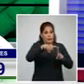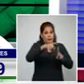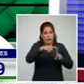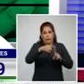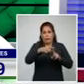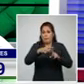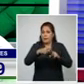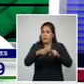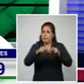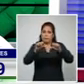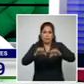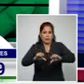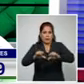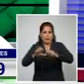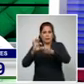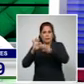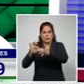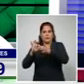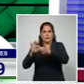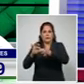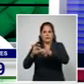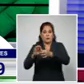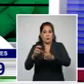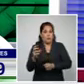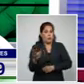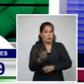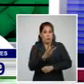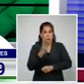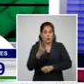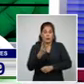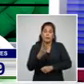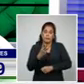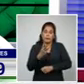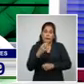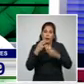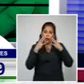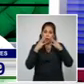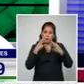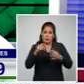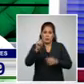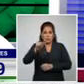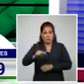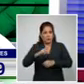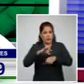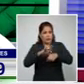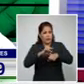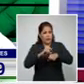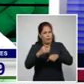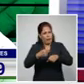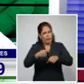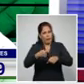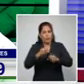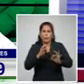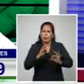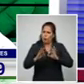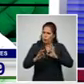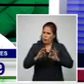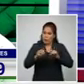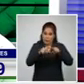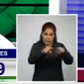enfermedad que, como vemos, deja un número importante de personas que pasan por una sala de